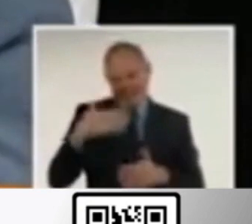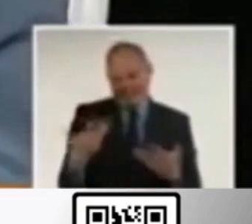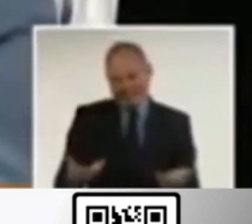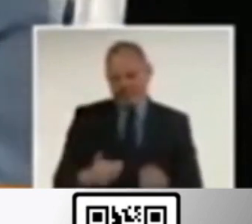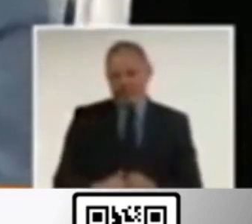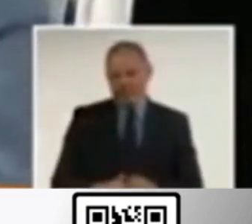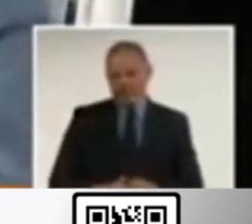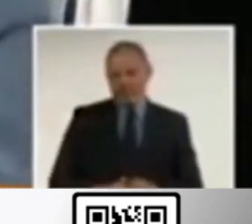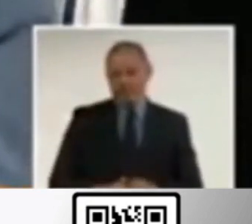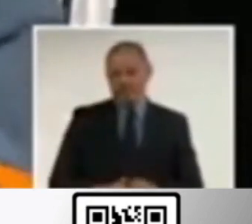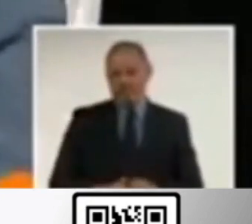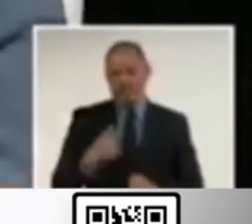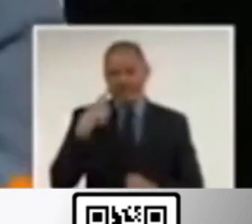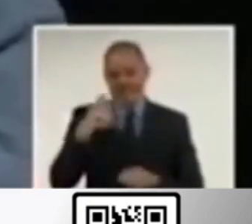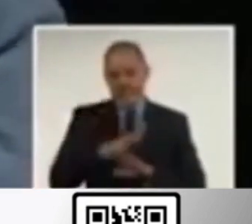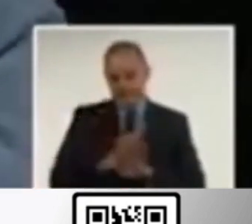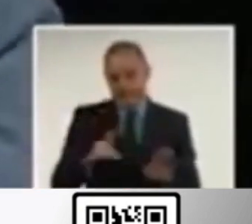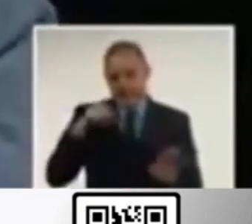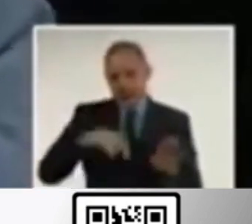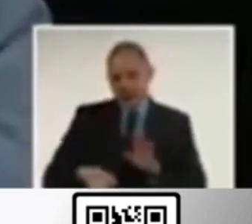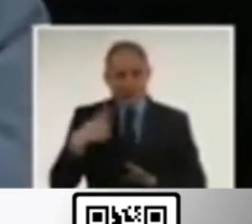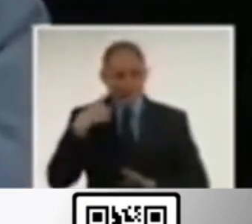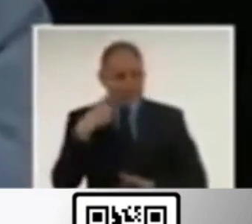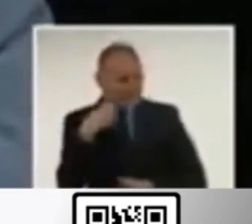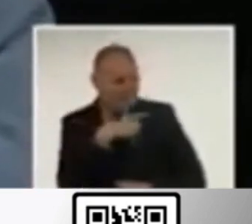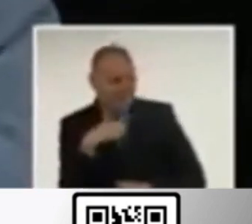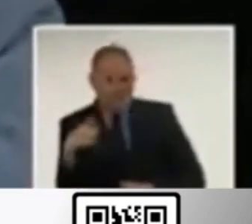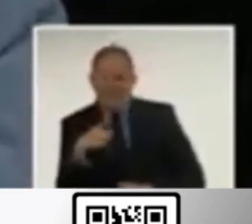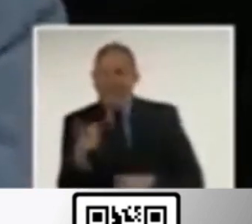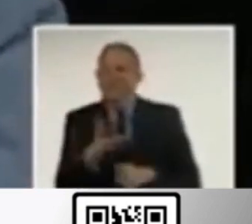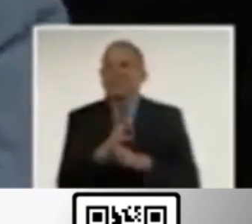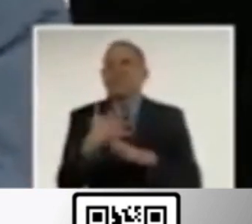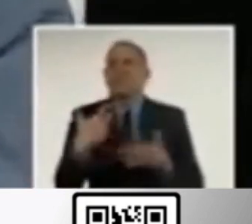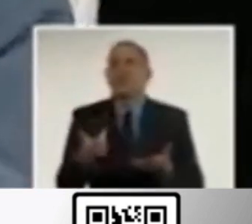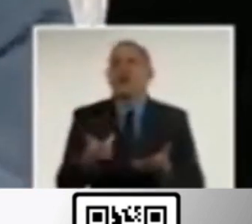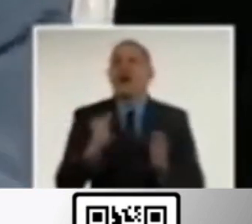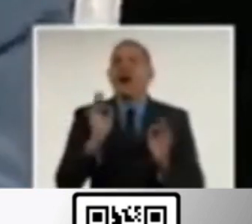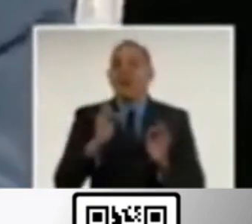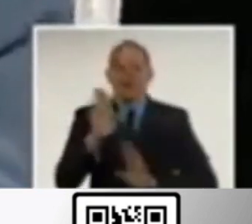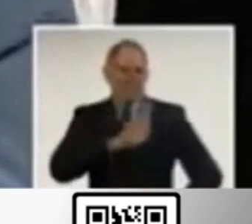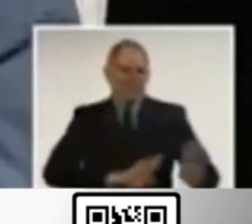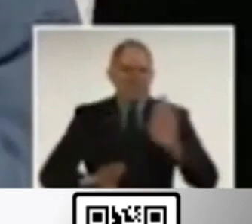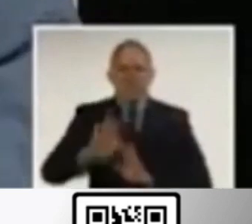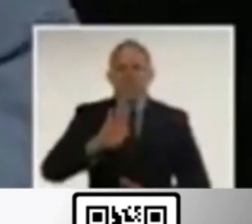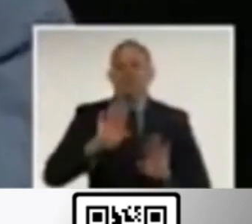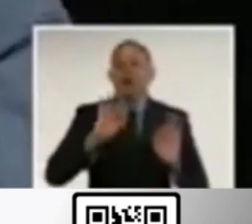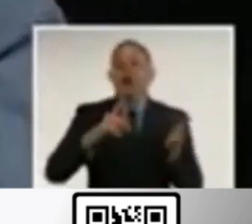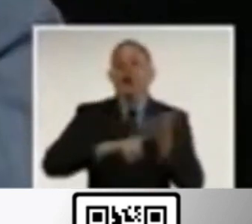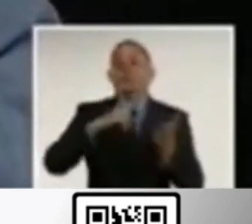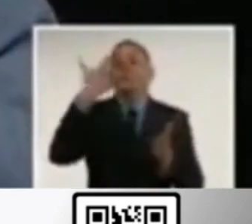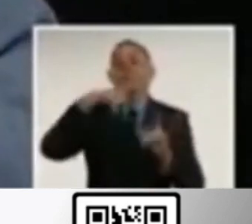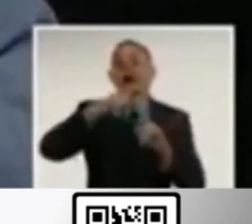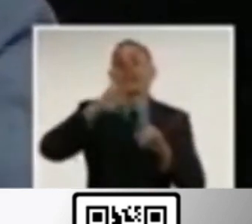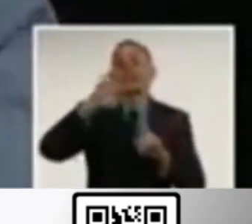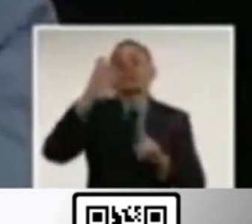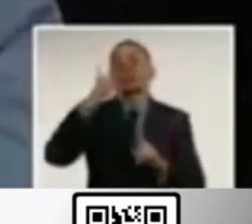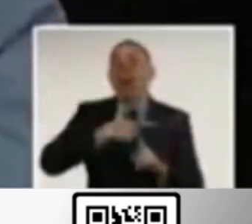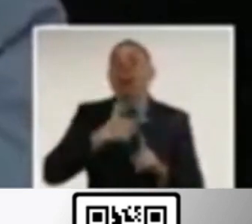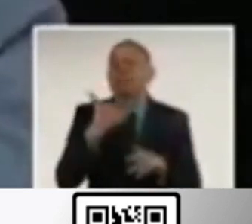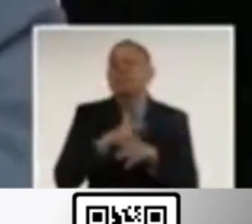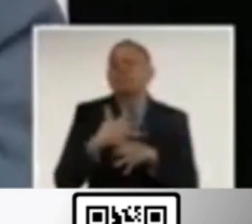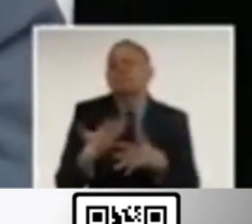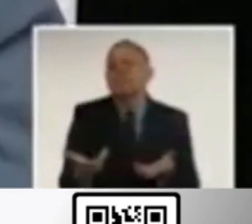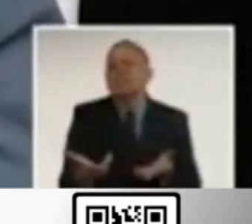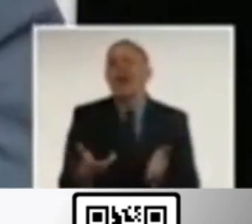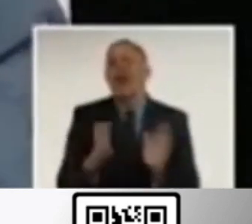impugnado impugnado tremendamente por la realidad lo impugna esa cultura global hegemónica